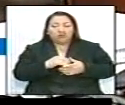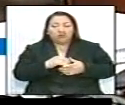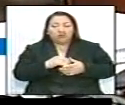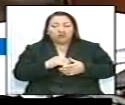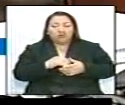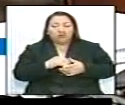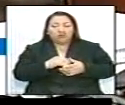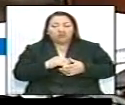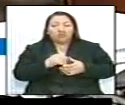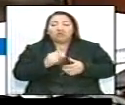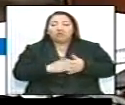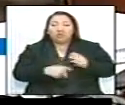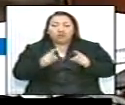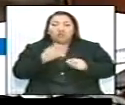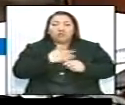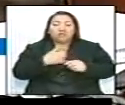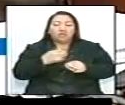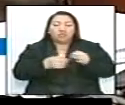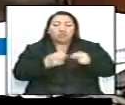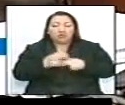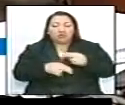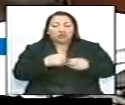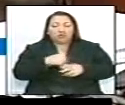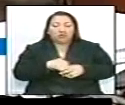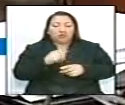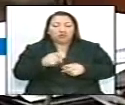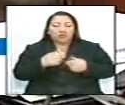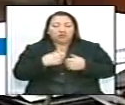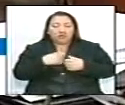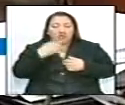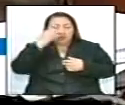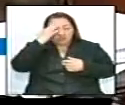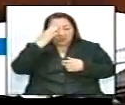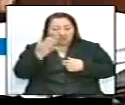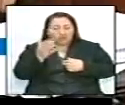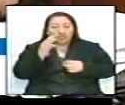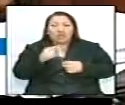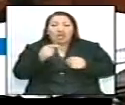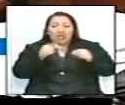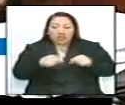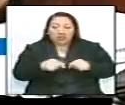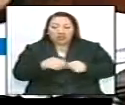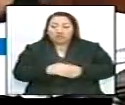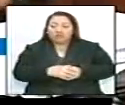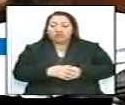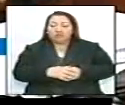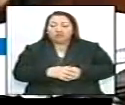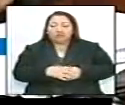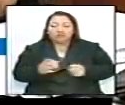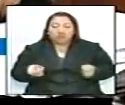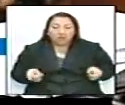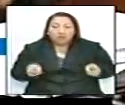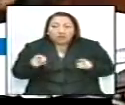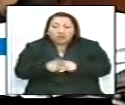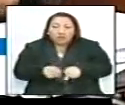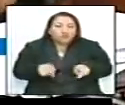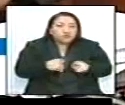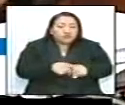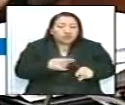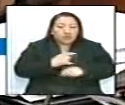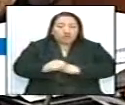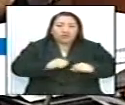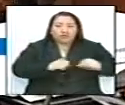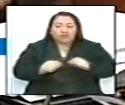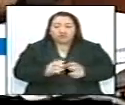Seguramente, señor presidente del Jurado Nacional de Elecciones, usted debe saber que aquí se confabulan contra la